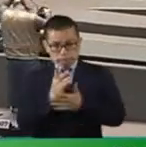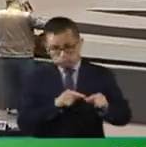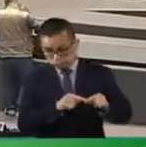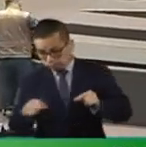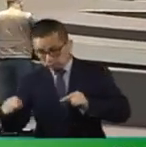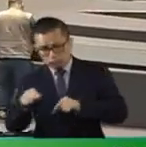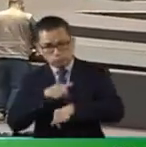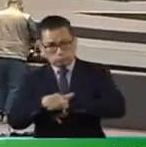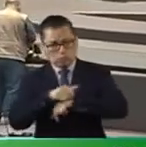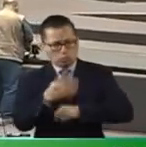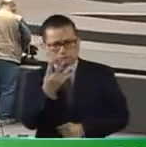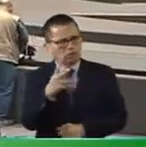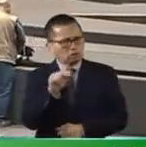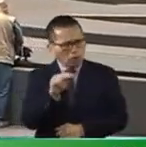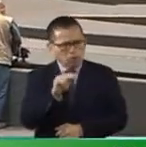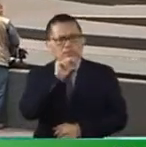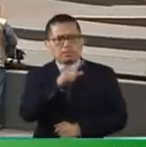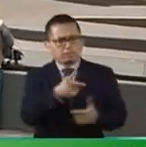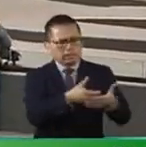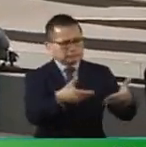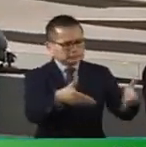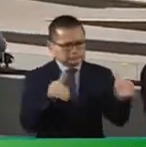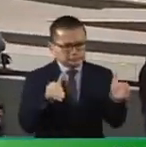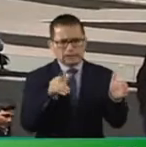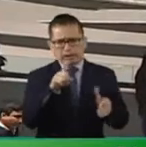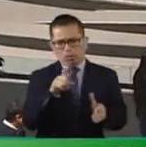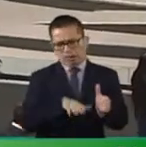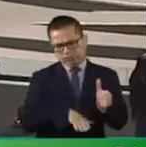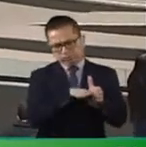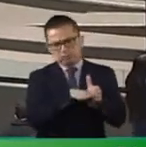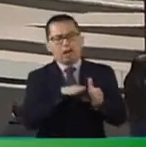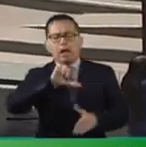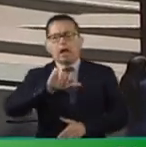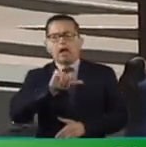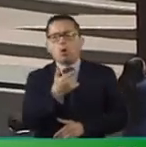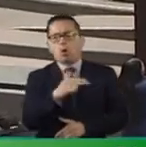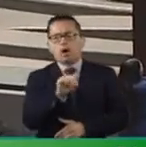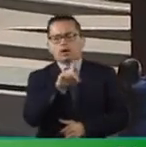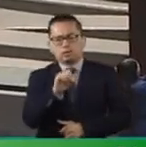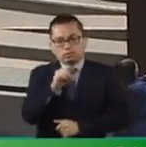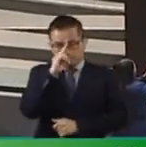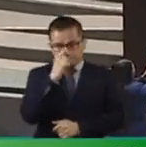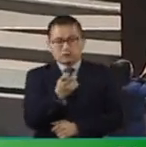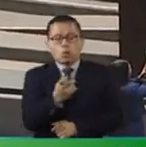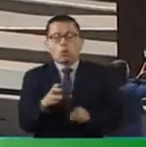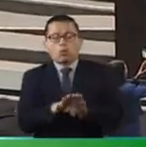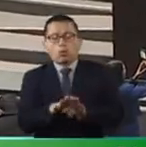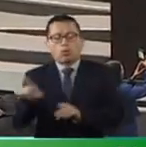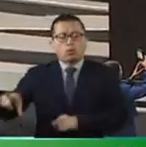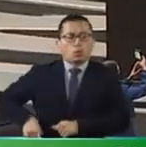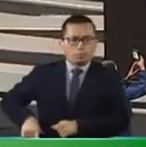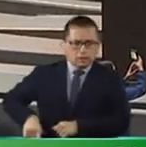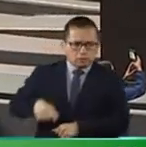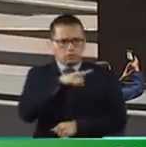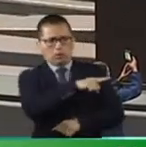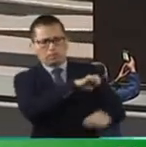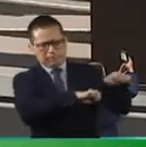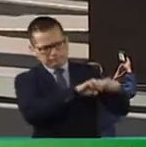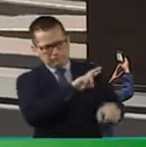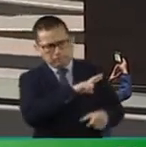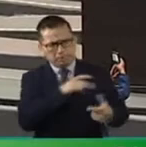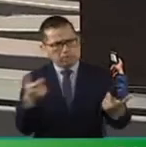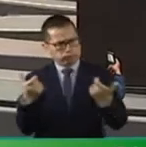del Ahogado. Ambas figuras se respaldan en la inversión público-privada. De ahí la importancia, y lo destaco porque en